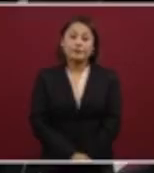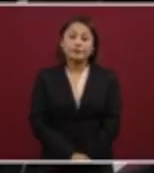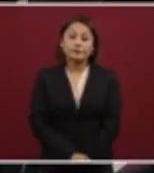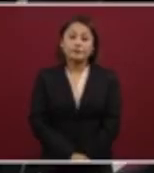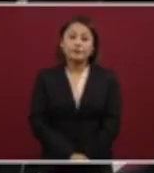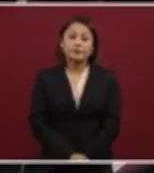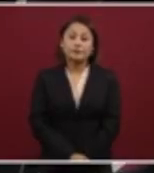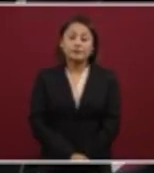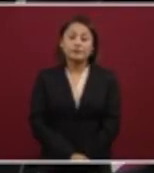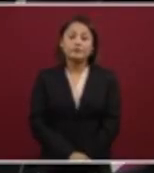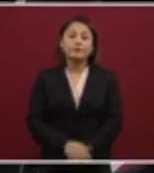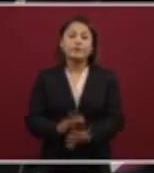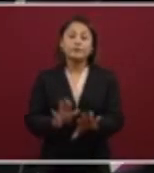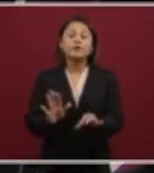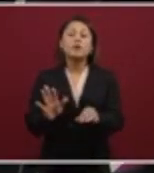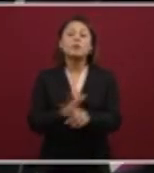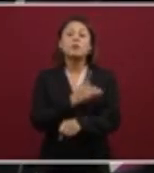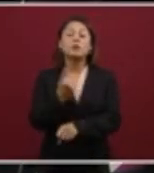porque estos